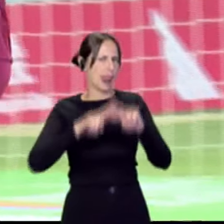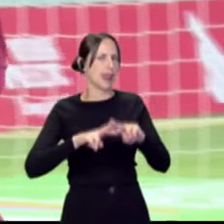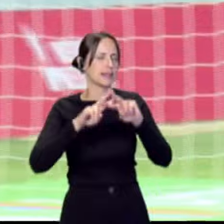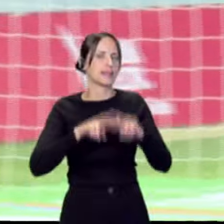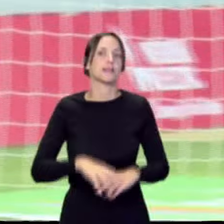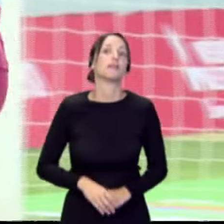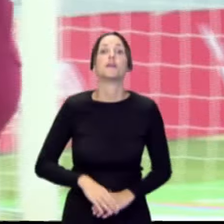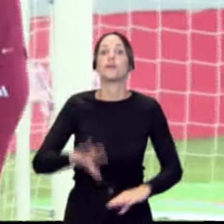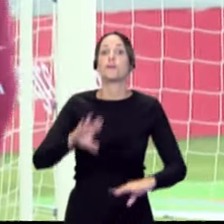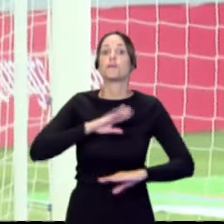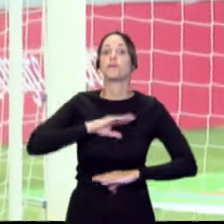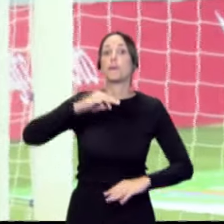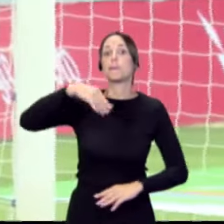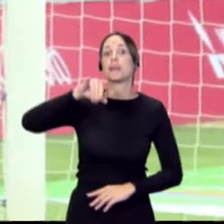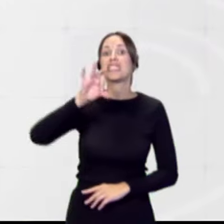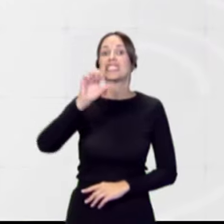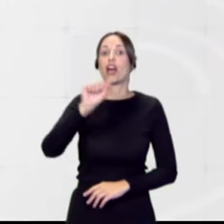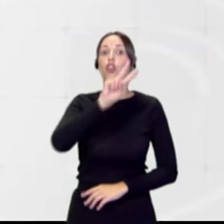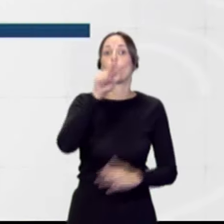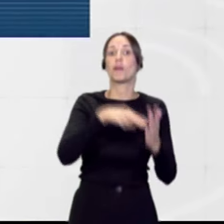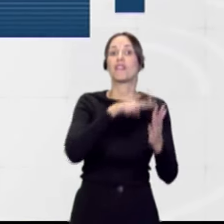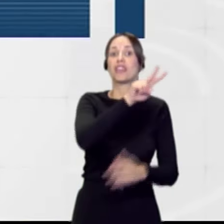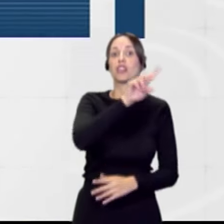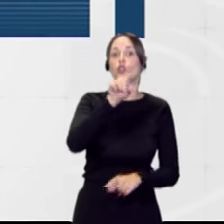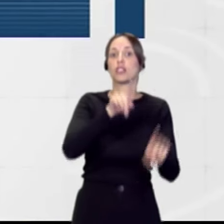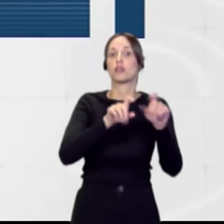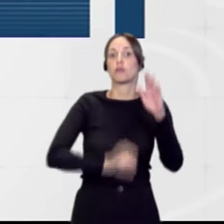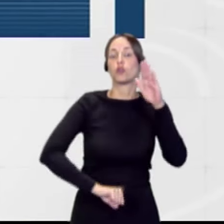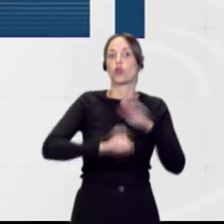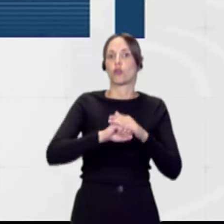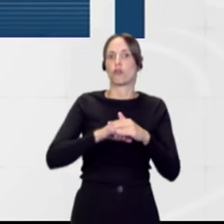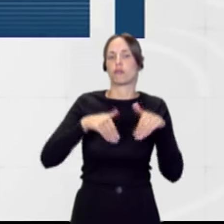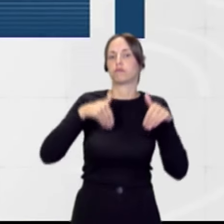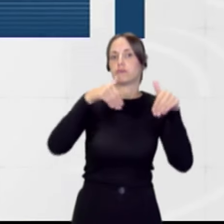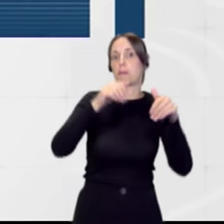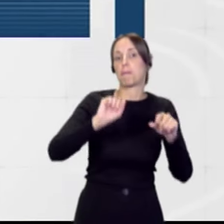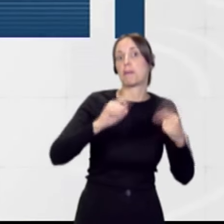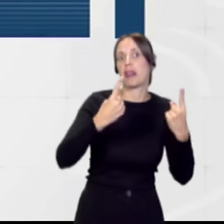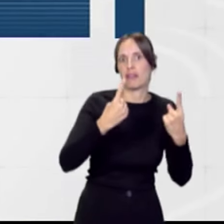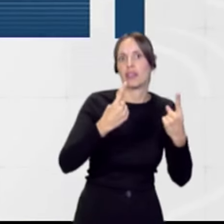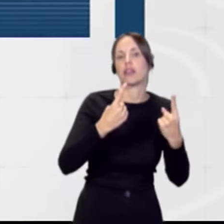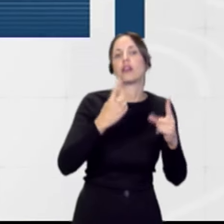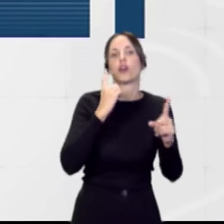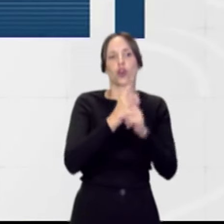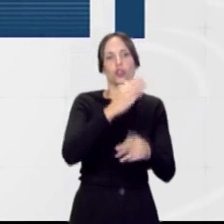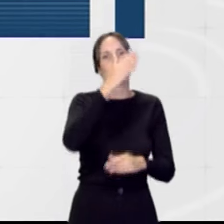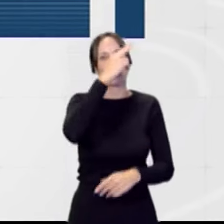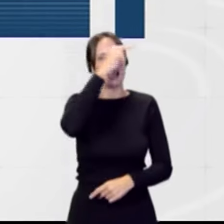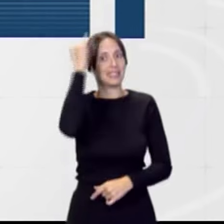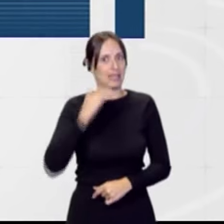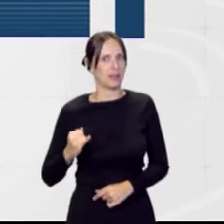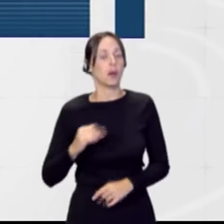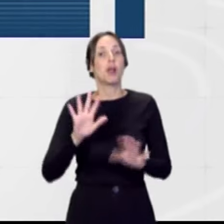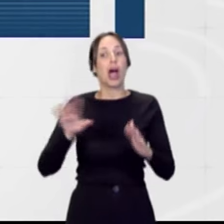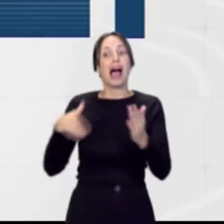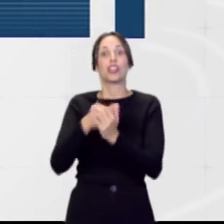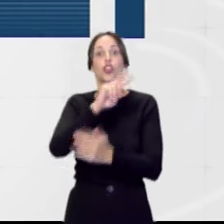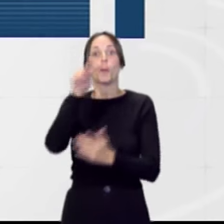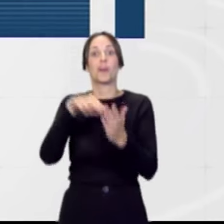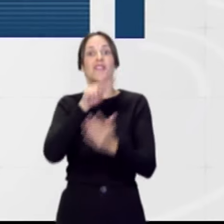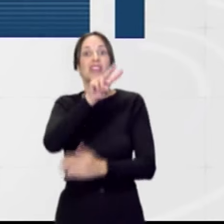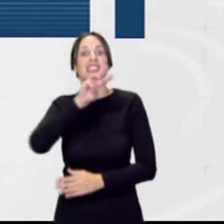Misa Rodríguez debutó en 2021 con la selección absoluta en un encuentro ante Azerbaiyán, pero tuvo que esperar hasta 2023 para volver a la titularidad